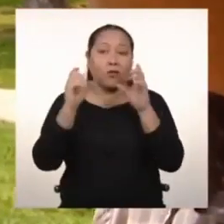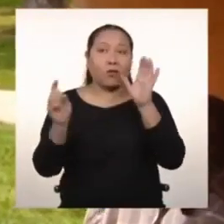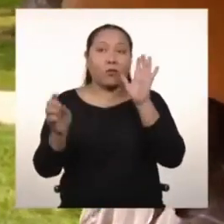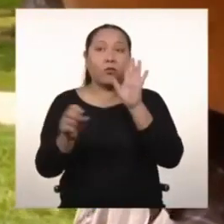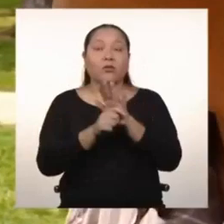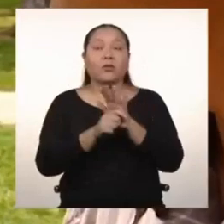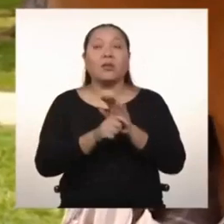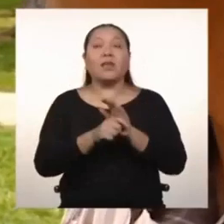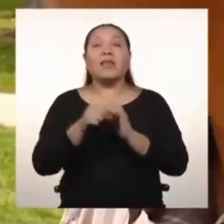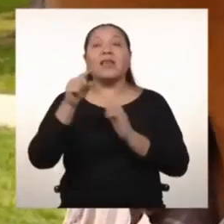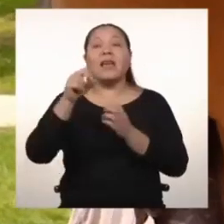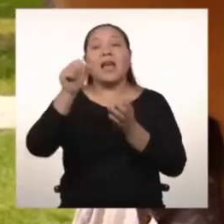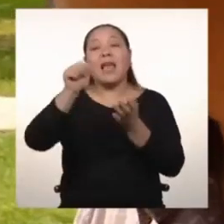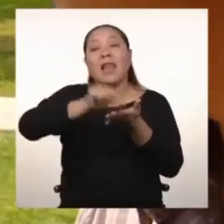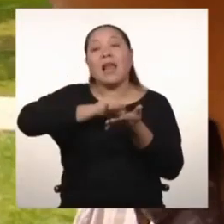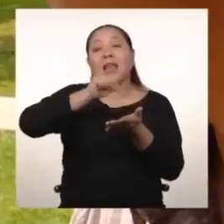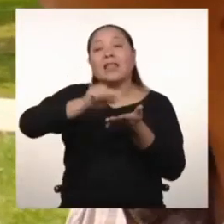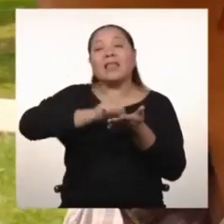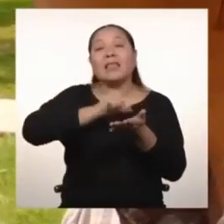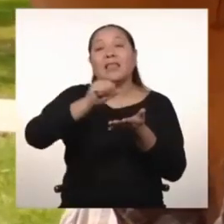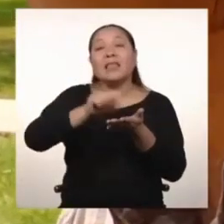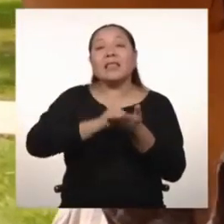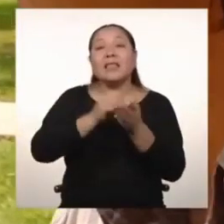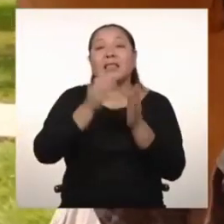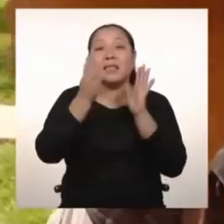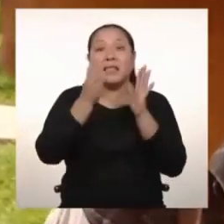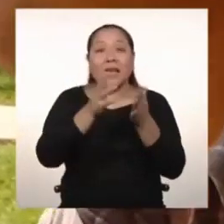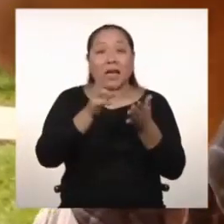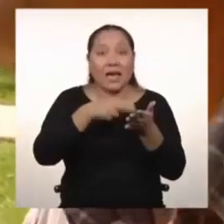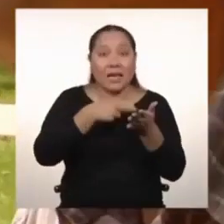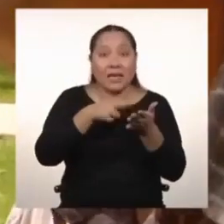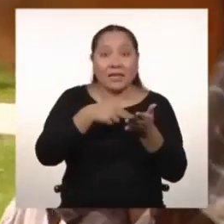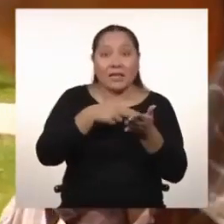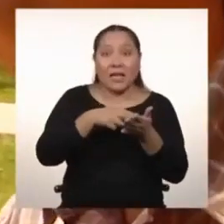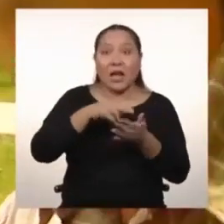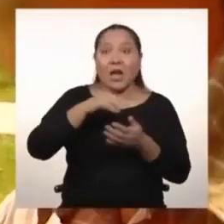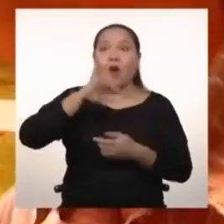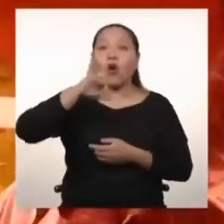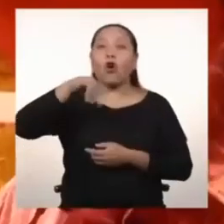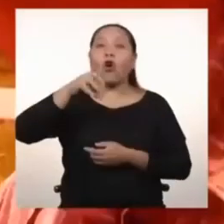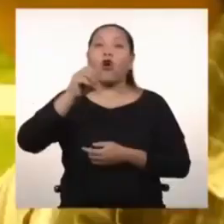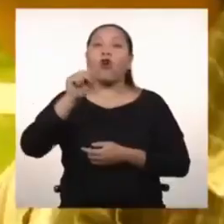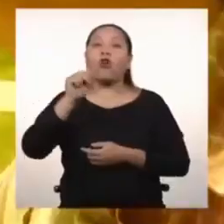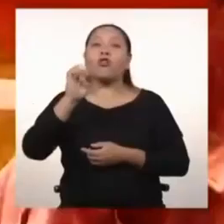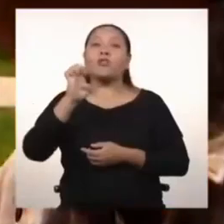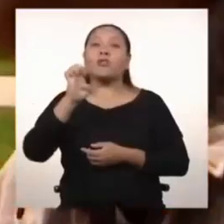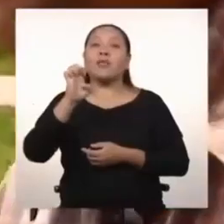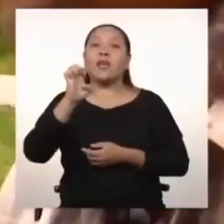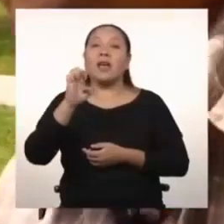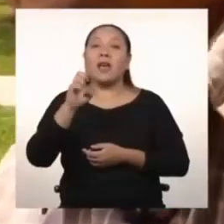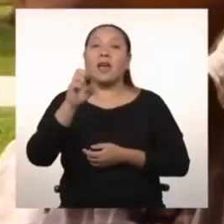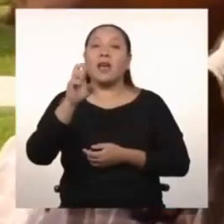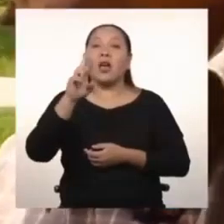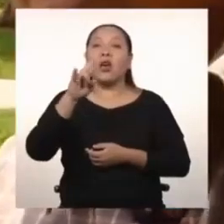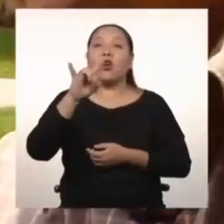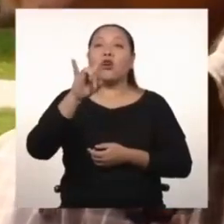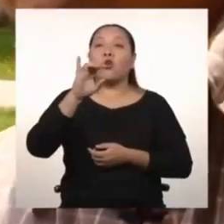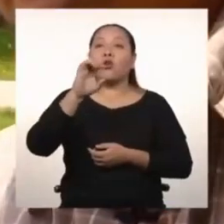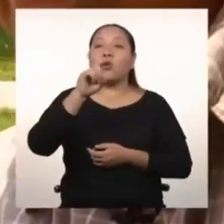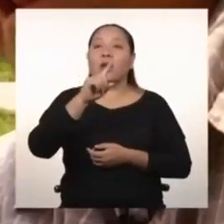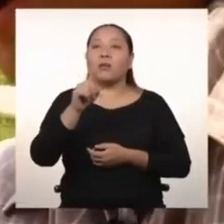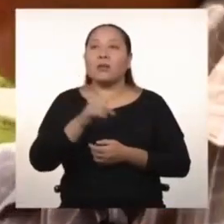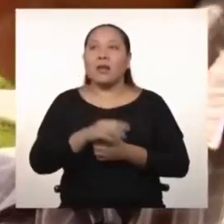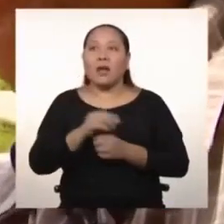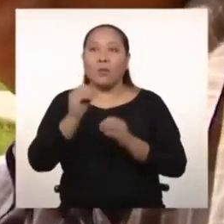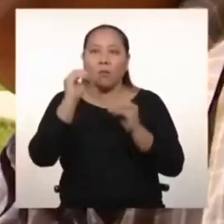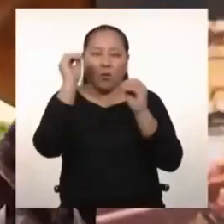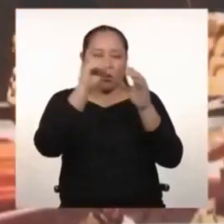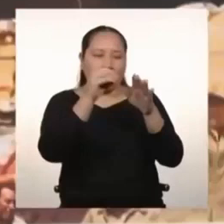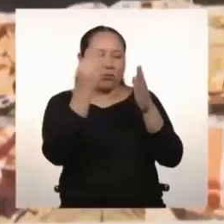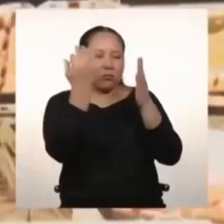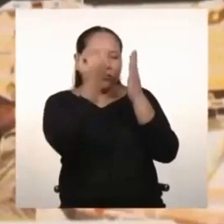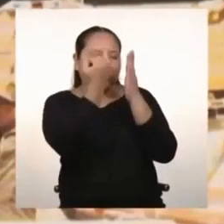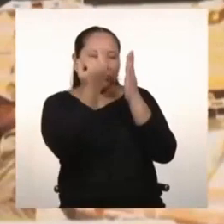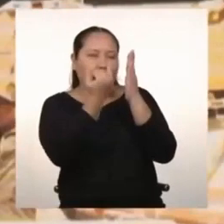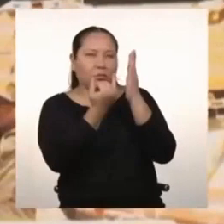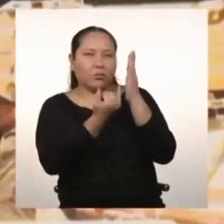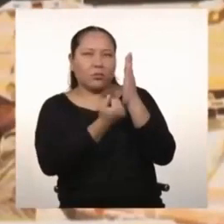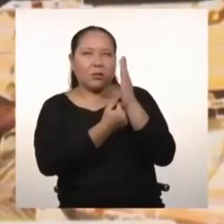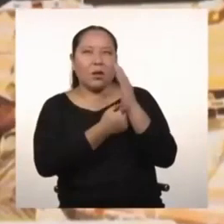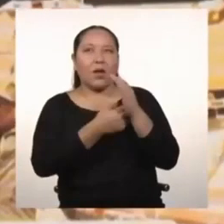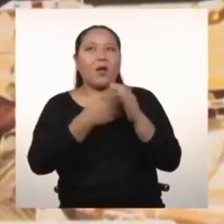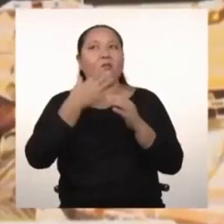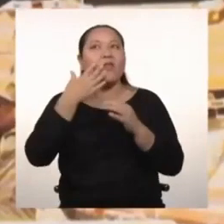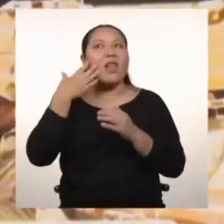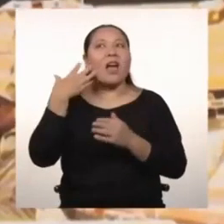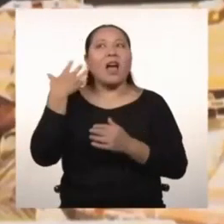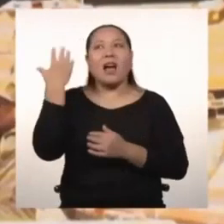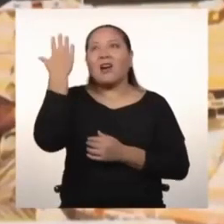Ruiz Durán, sí, toma esos recuerdos infantiles y crea esta imagen esquematizada de Túpac Amaru. Claro, este que es en blanco y